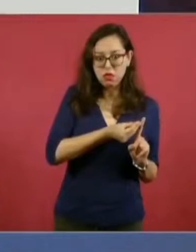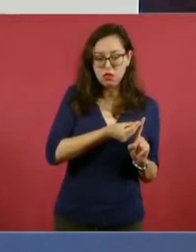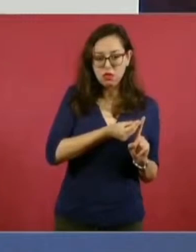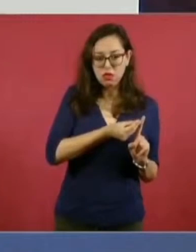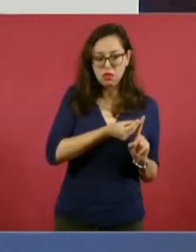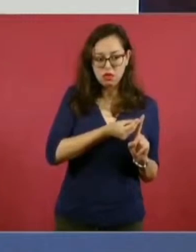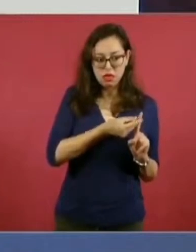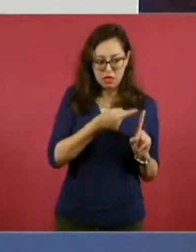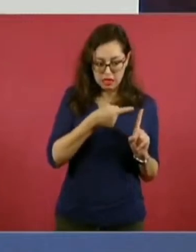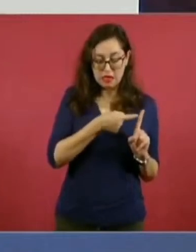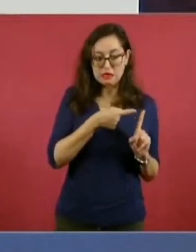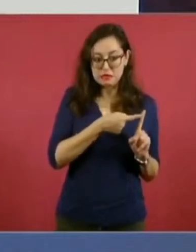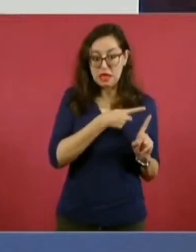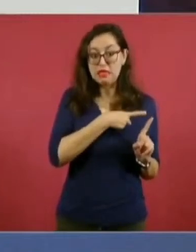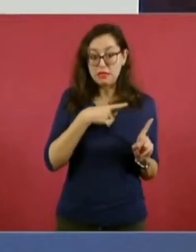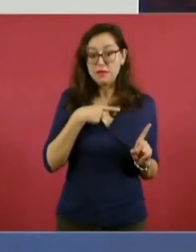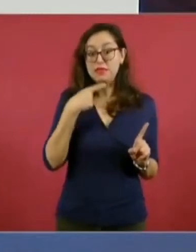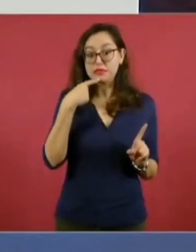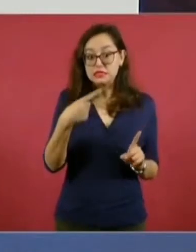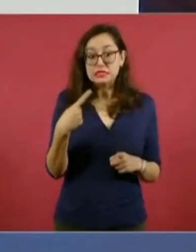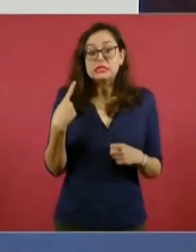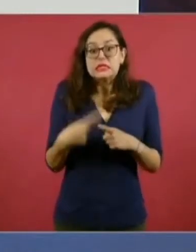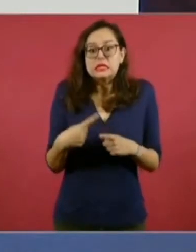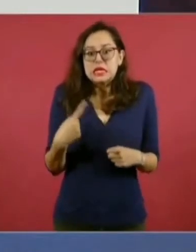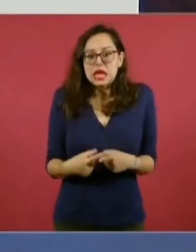todavía puede decir quién es.